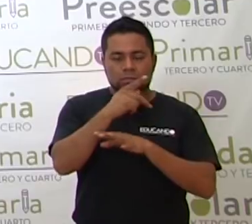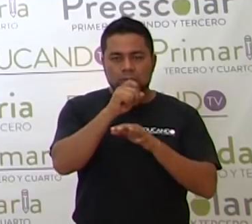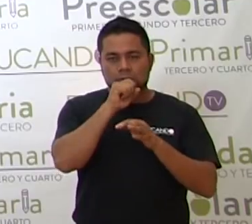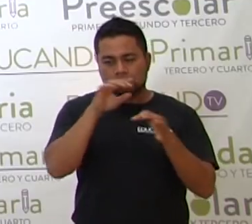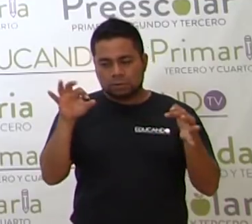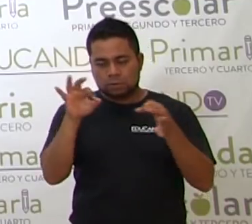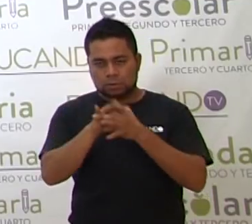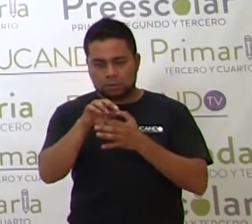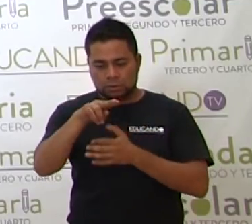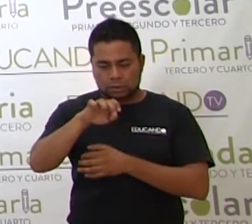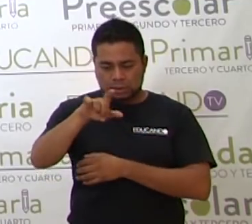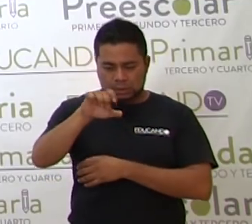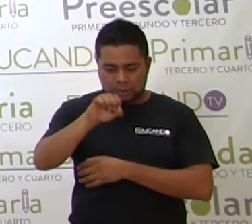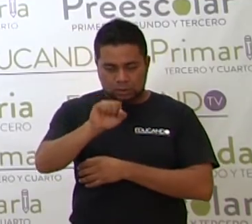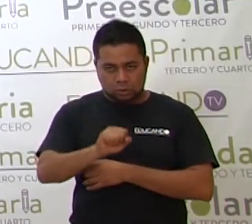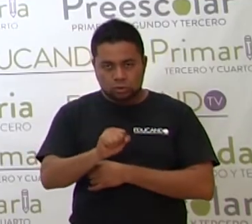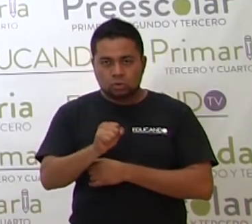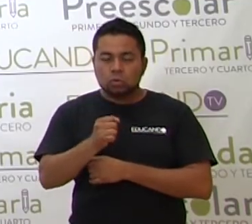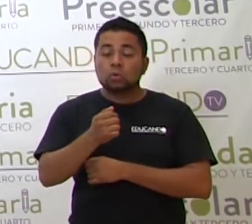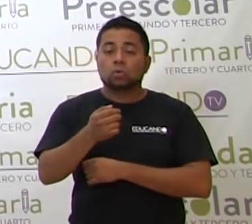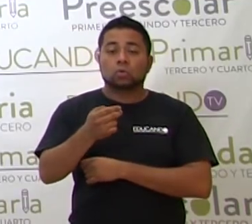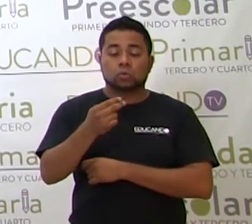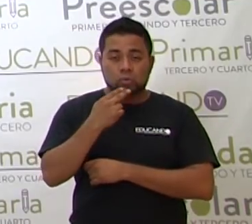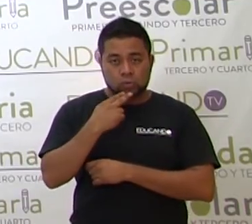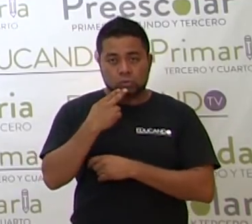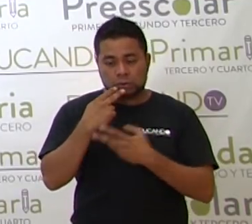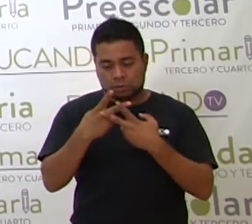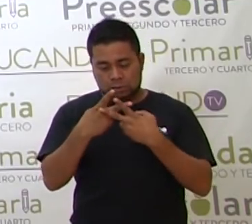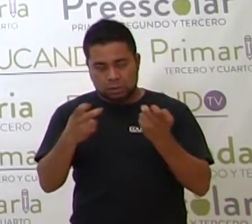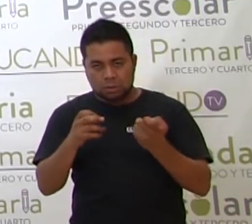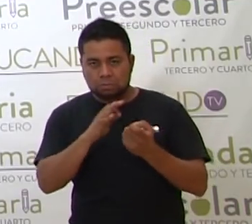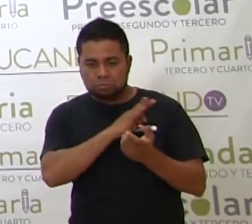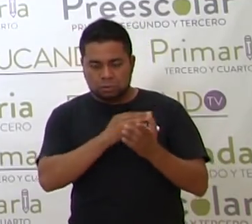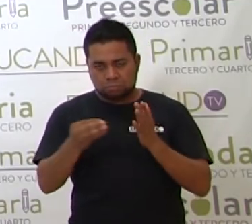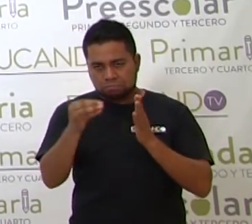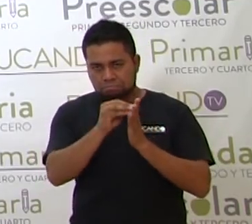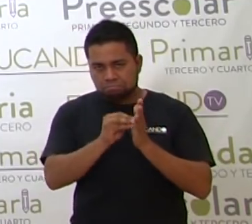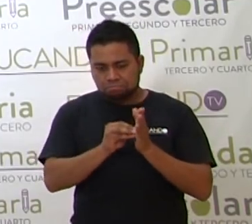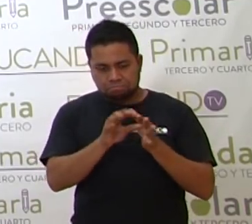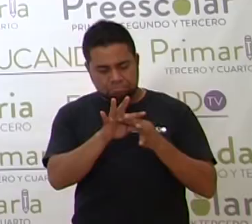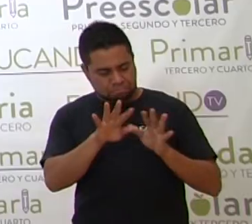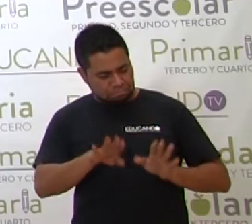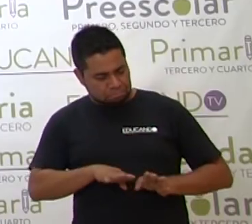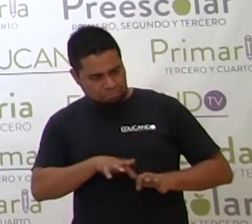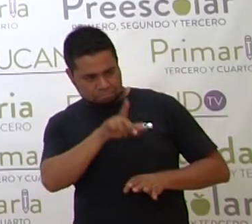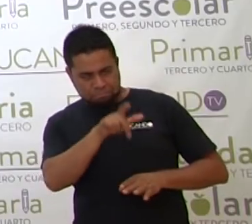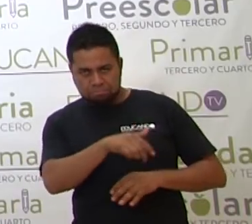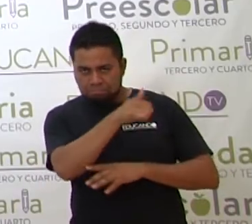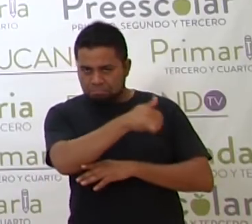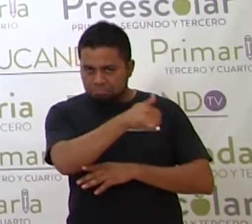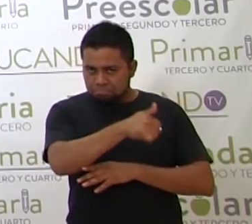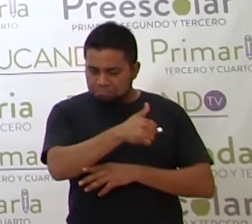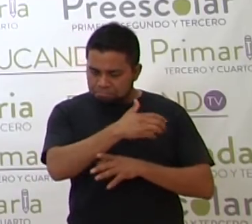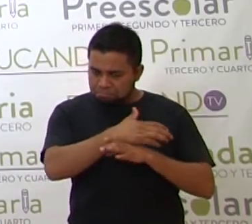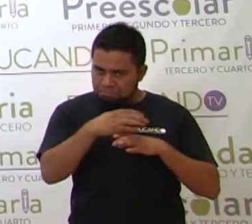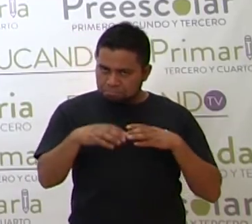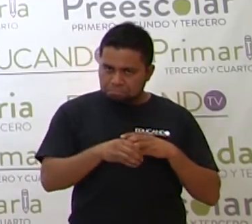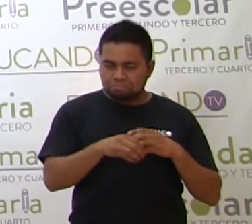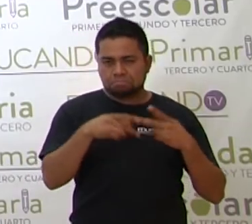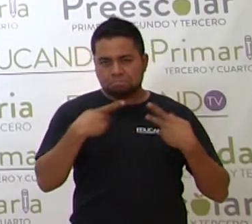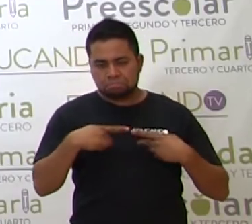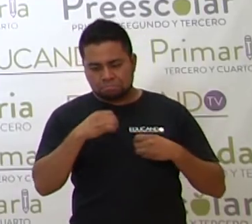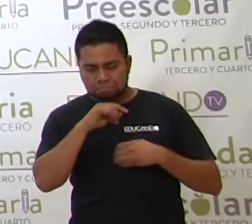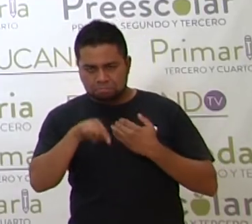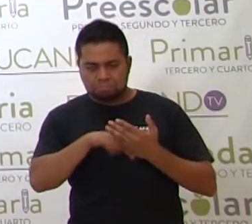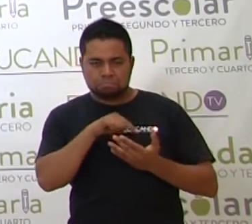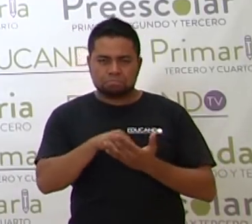por nexos utilizando adjetivos, los cuales pueden describir a cada uno de los objetos, personas o lugares